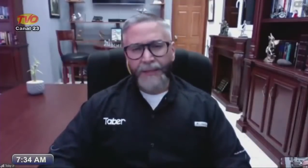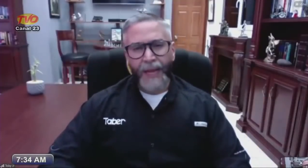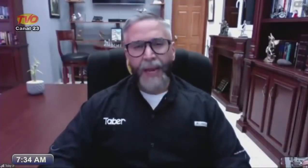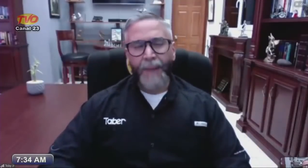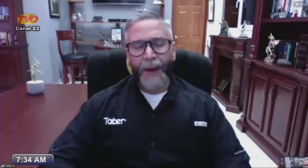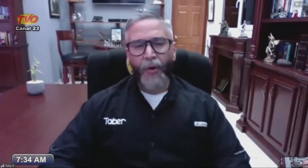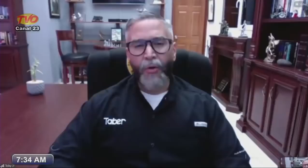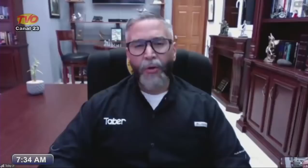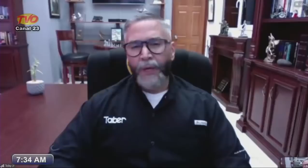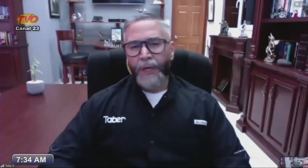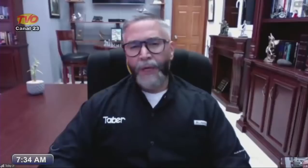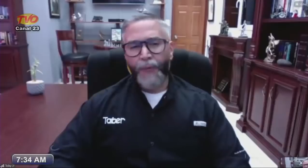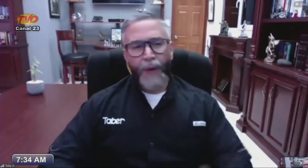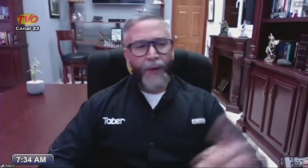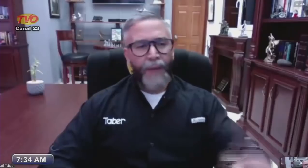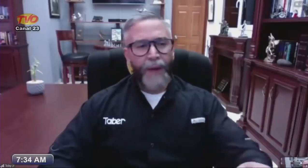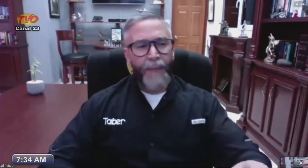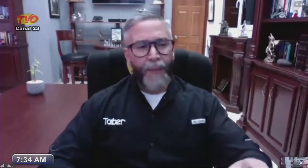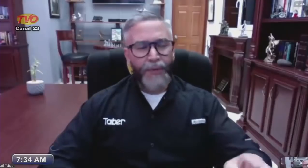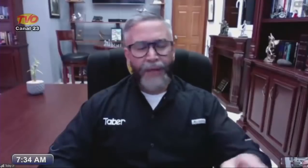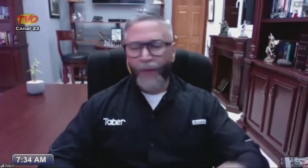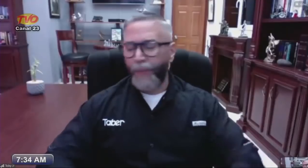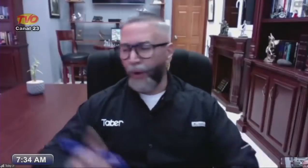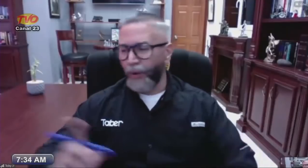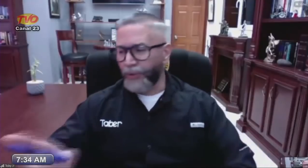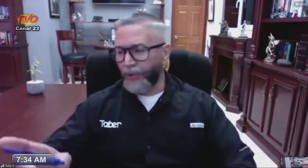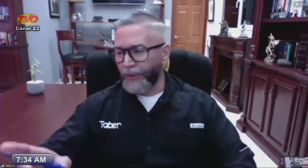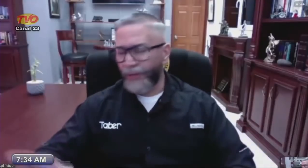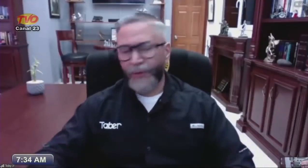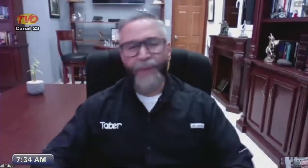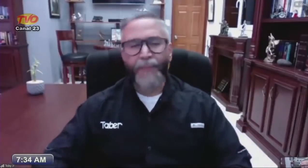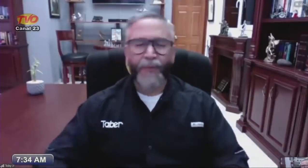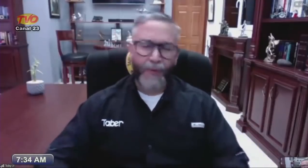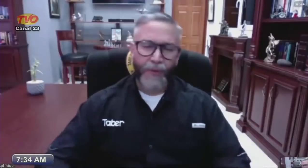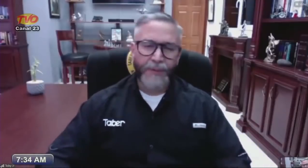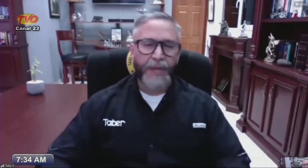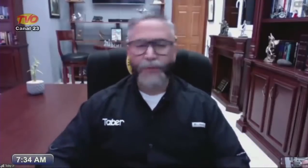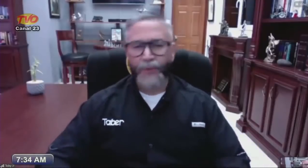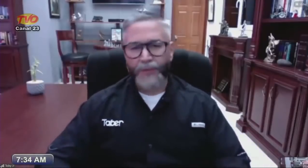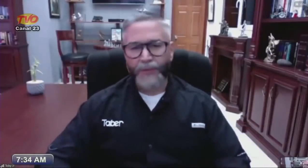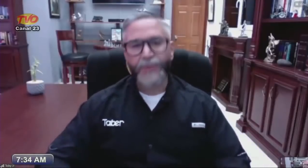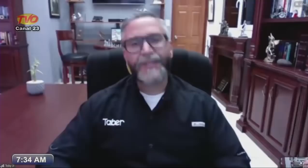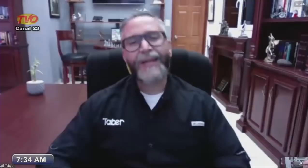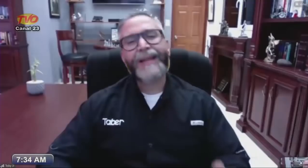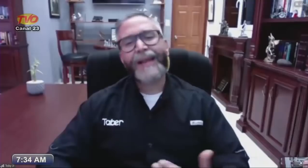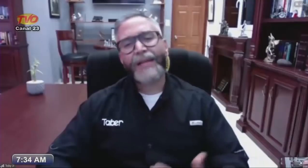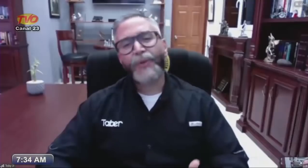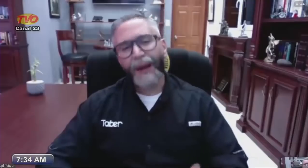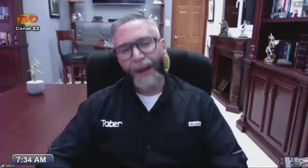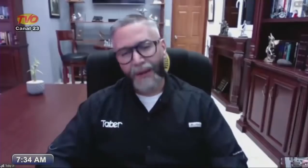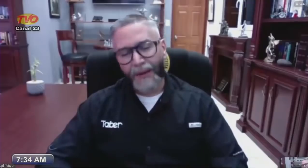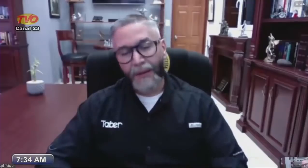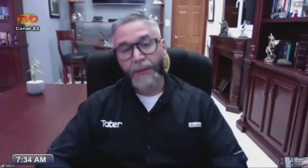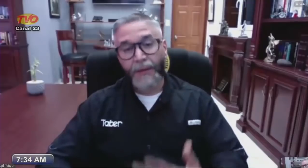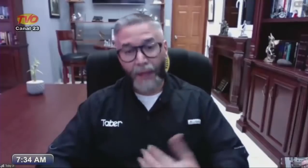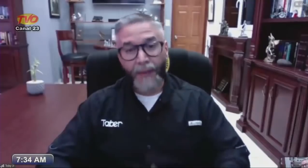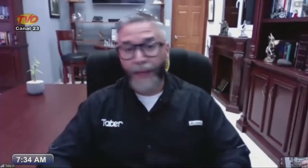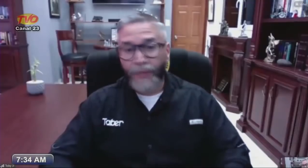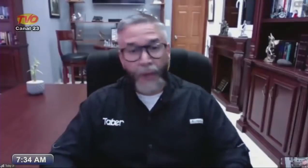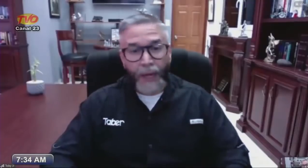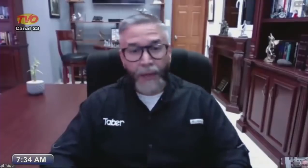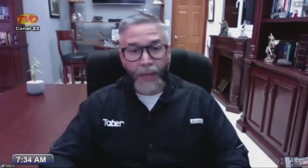sale el apagón y foulard el mapa acotado pero el otro segundo por favor seamos honestos tiene derecho a la gente